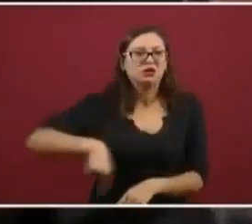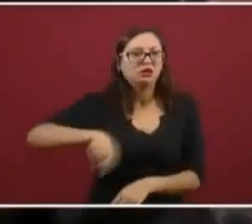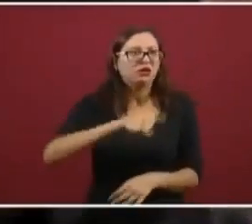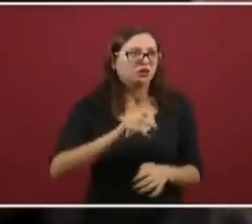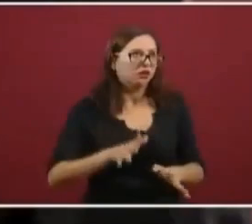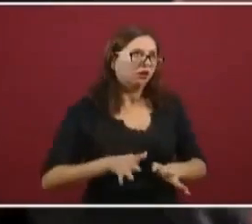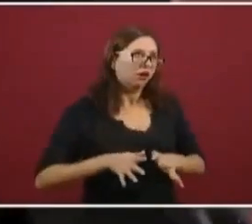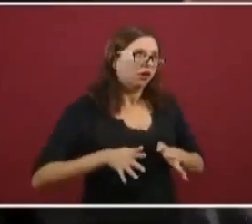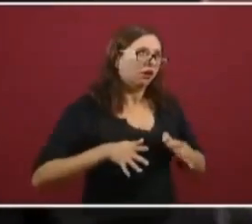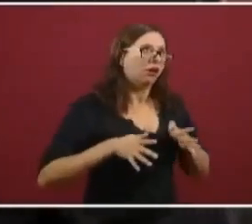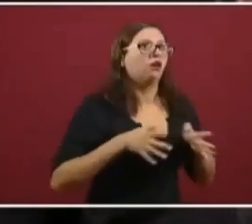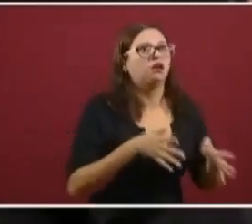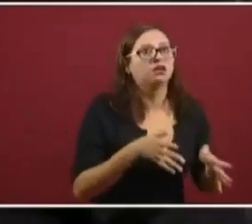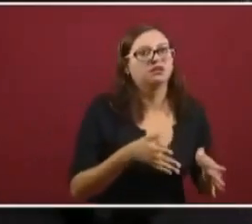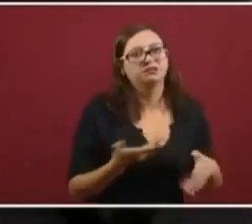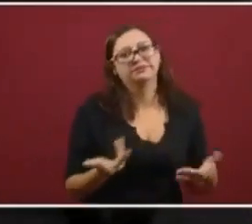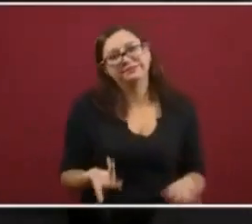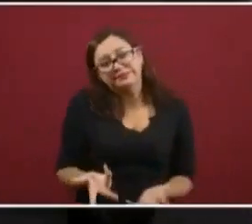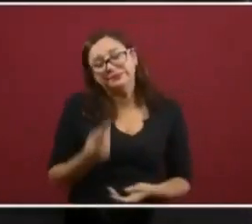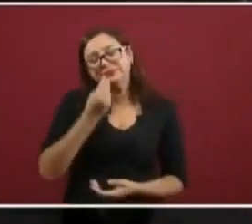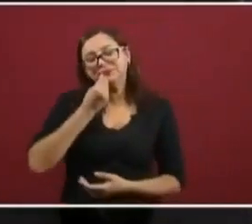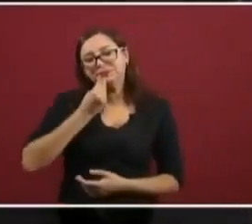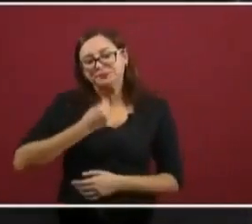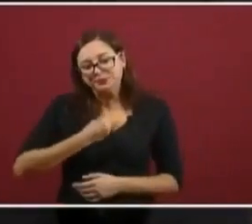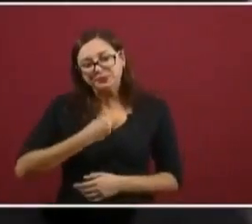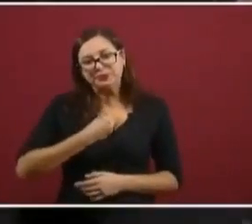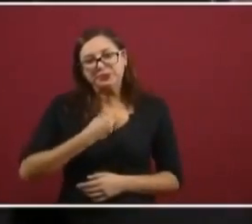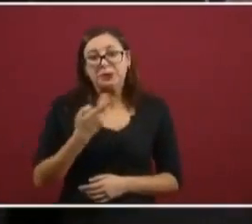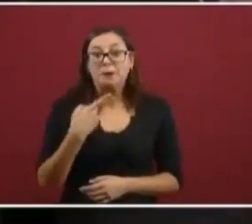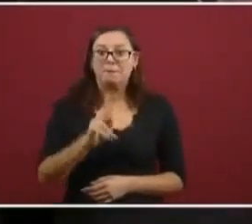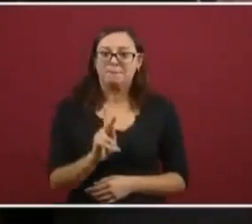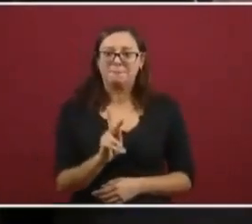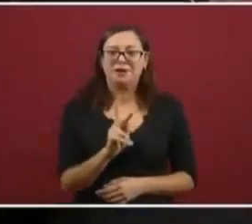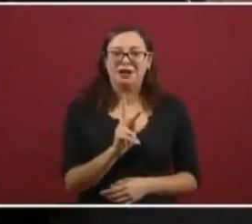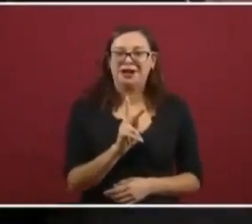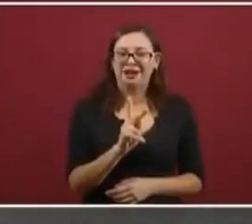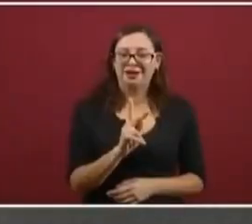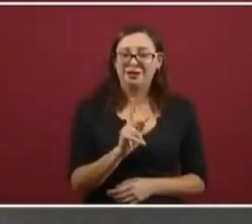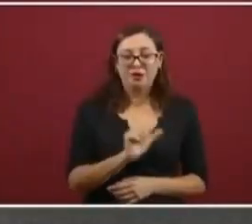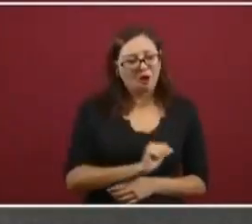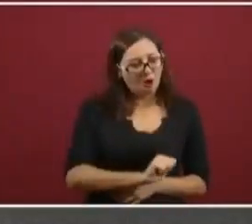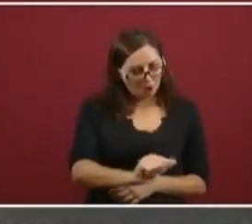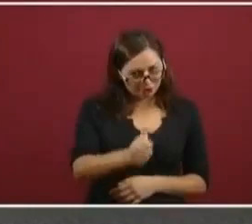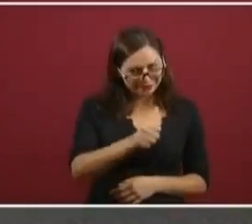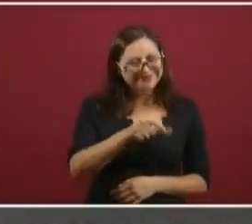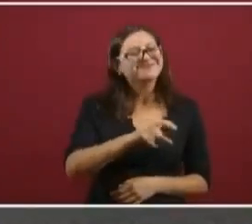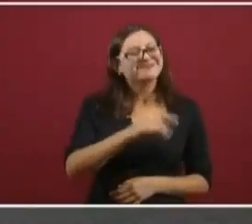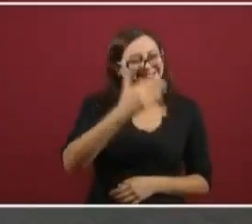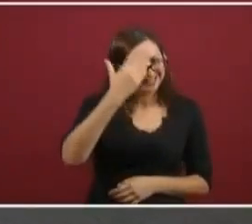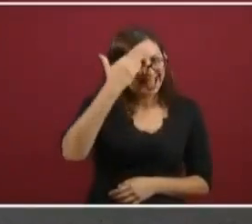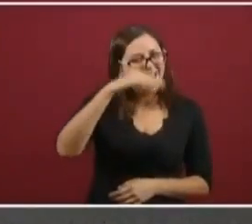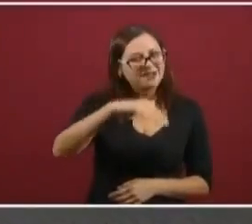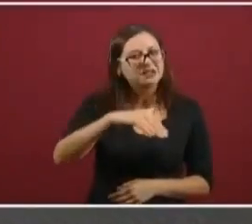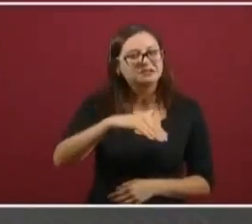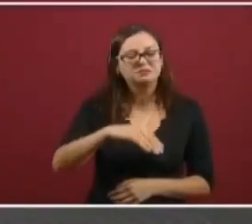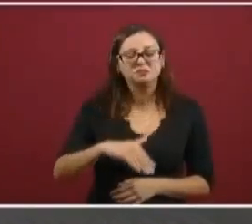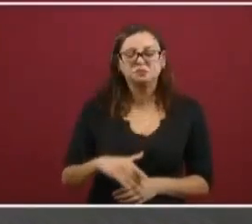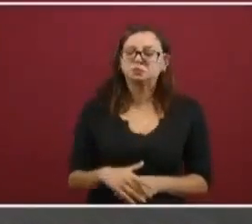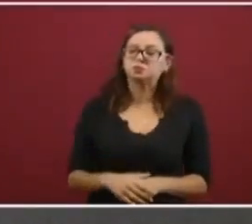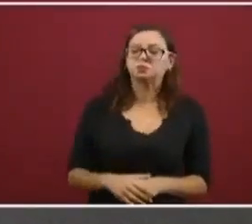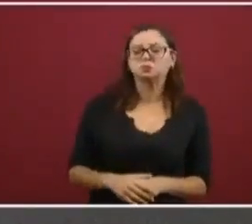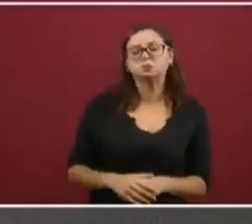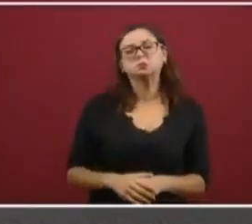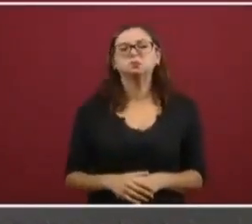creyeron pero otros están actuando mal